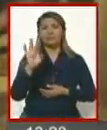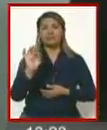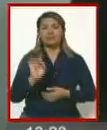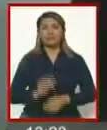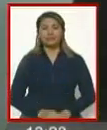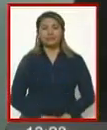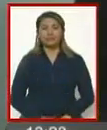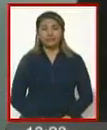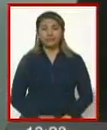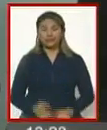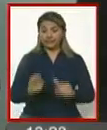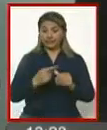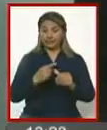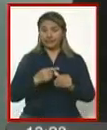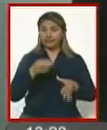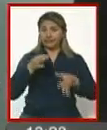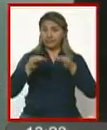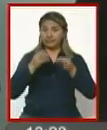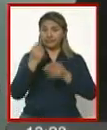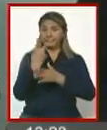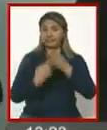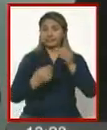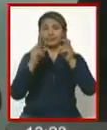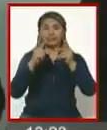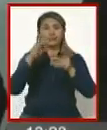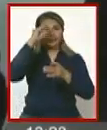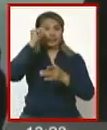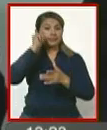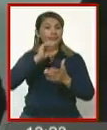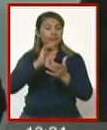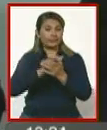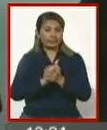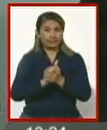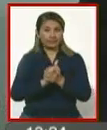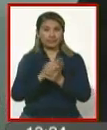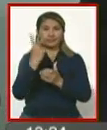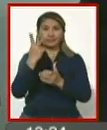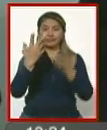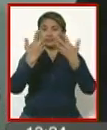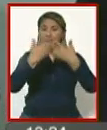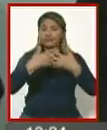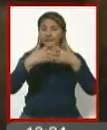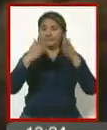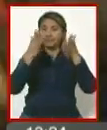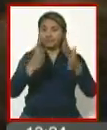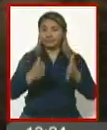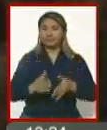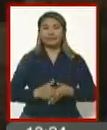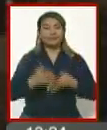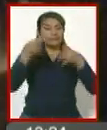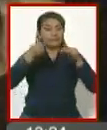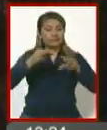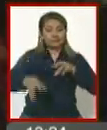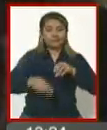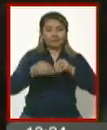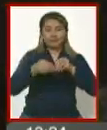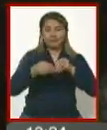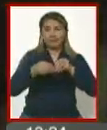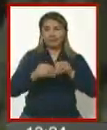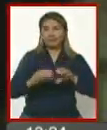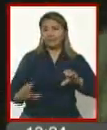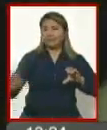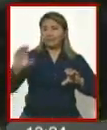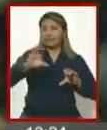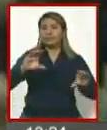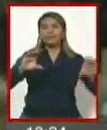2018. Lo primero que debemos señalar es que ambas personas son marido y mujer. O sea, no son dos empresarios que deciden sumar capitales